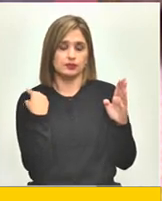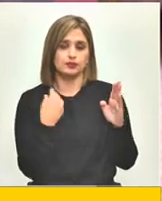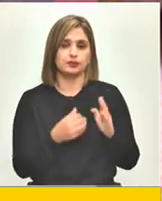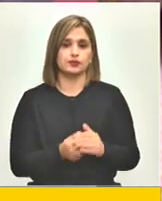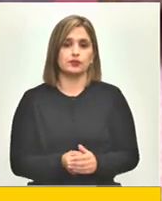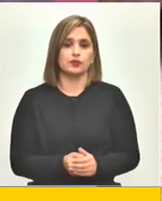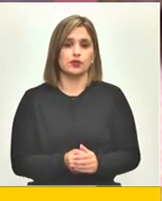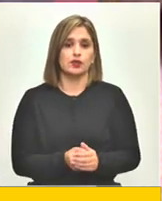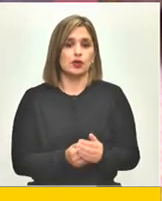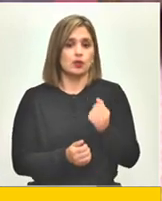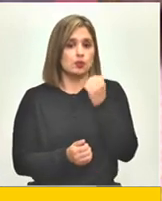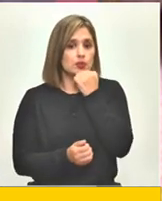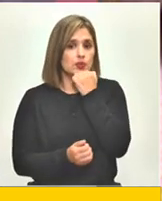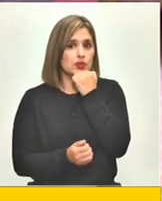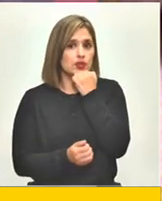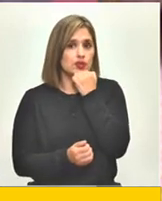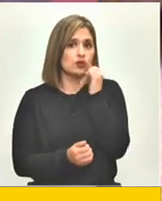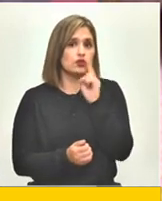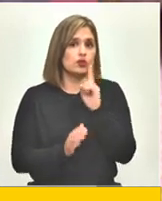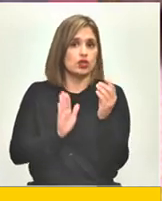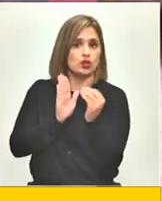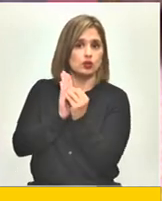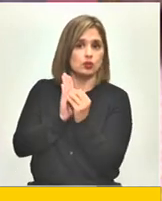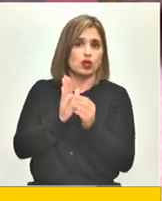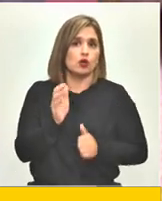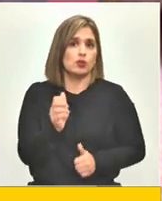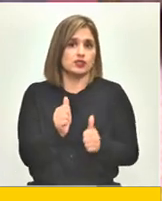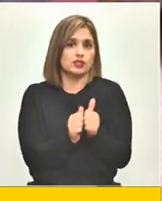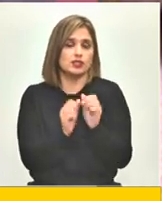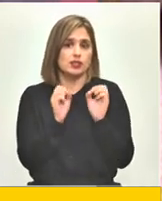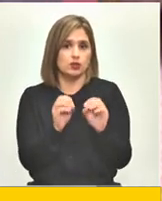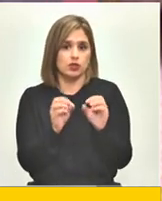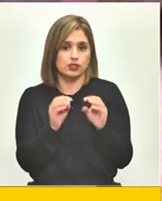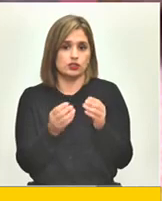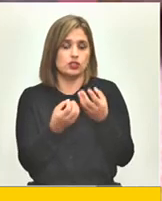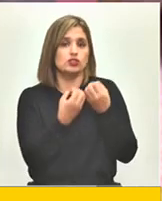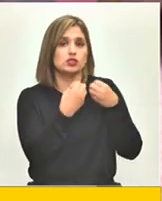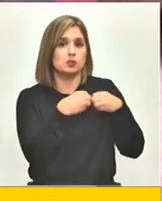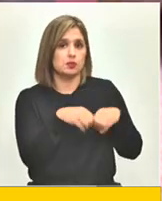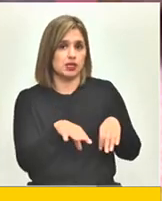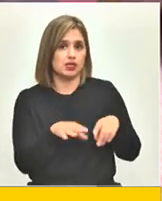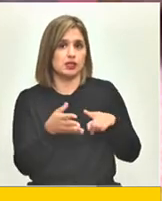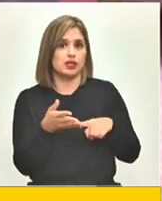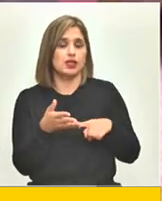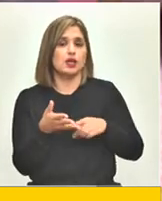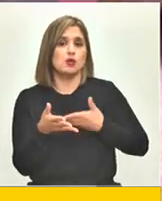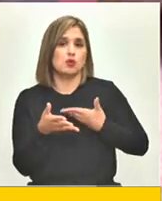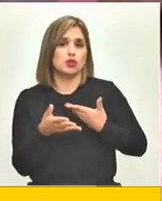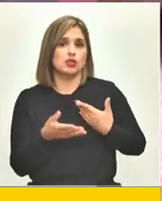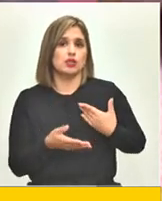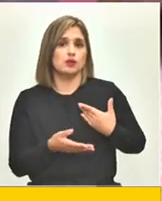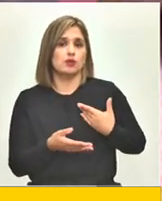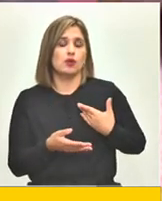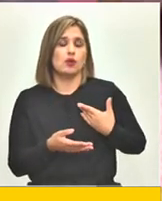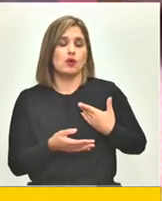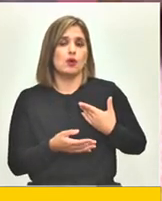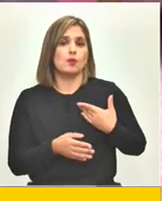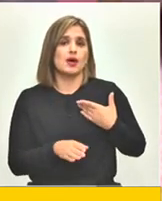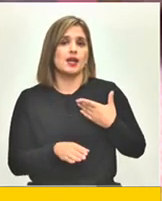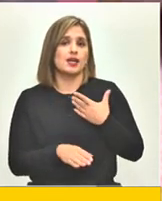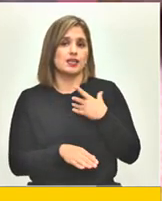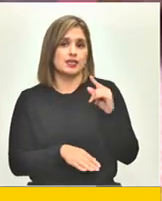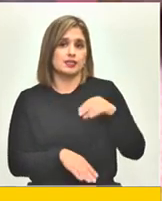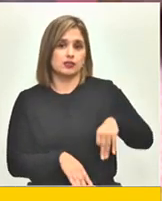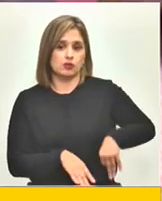por un error de sostenedor no los han incorporado como asistente de la educación y por lo tanto pierden este incentivo al retiro presidenta